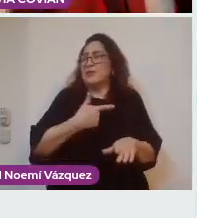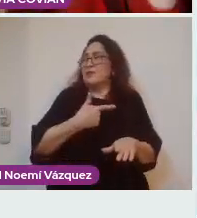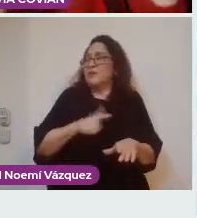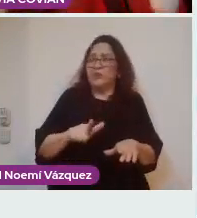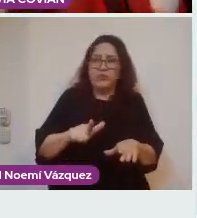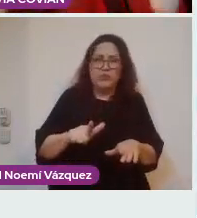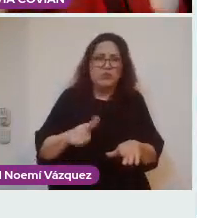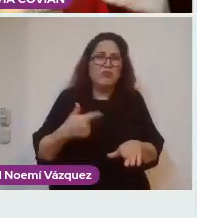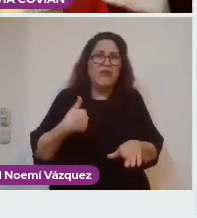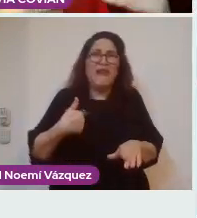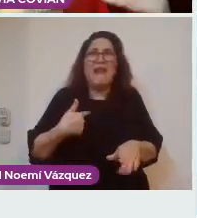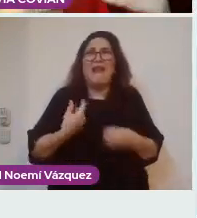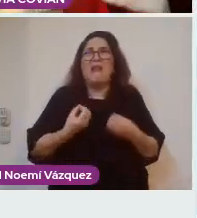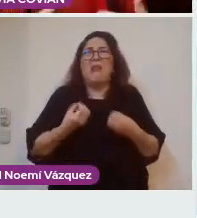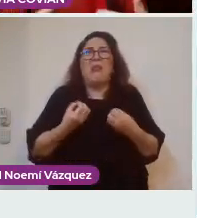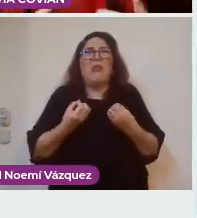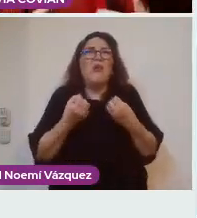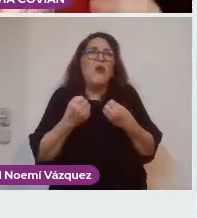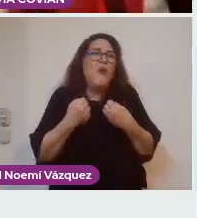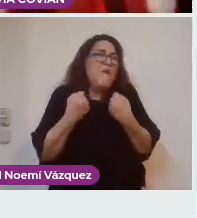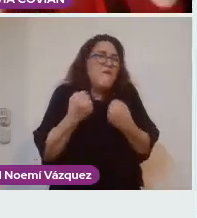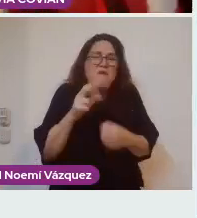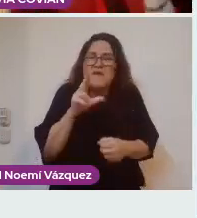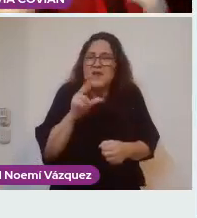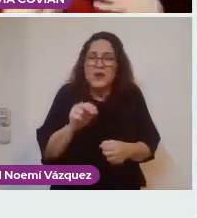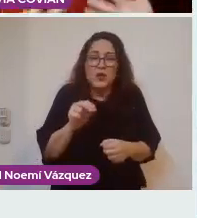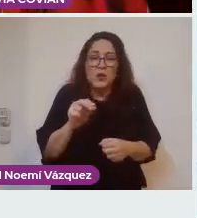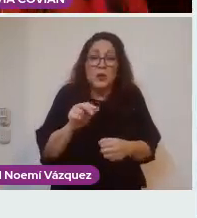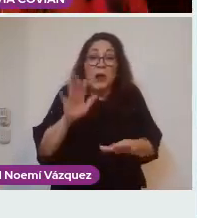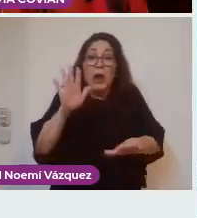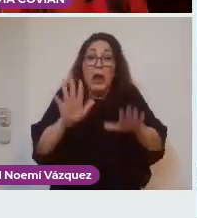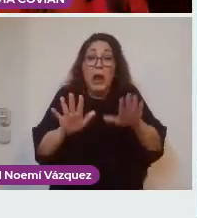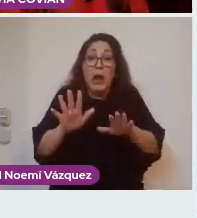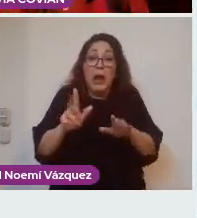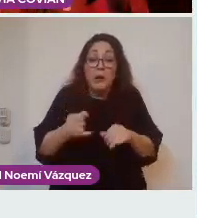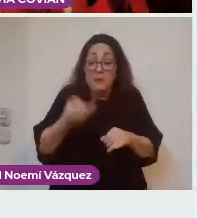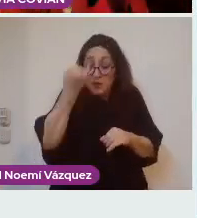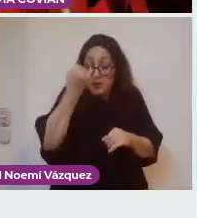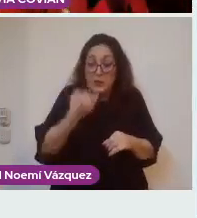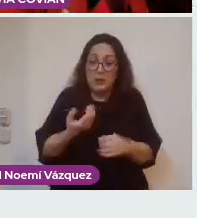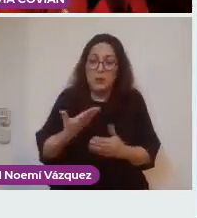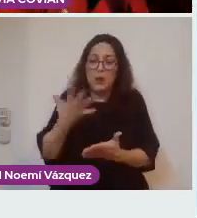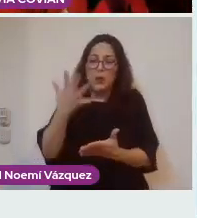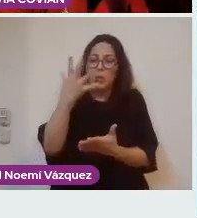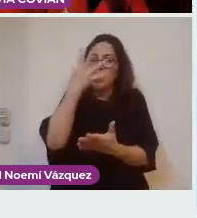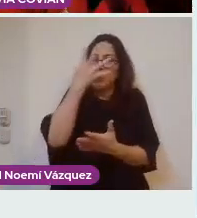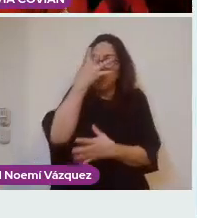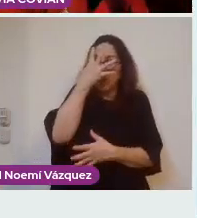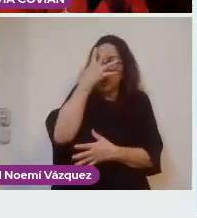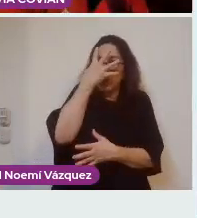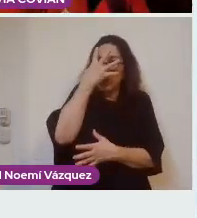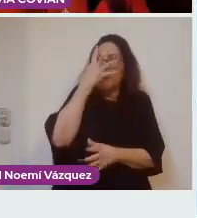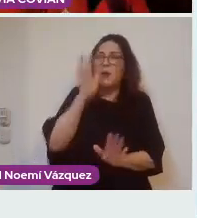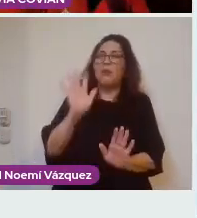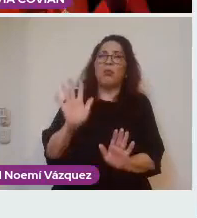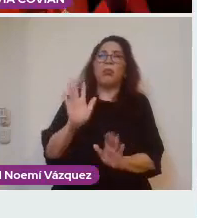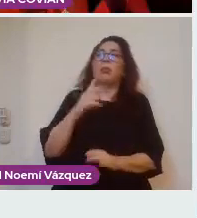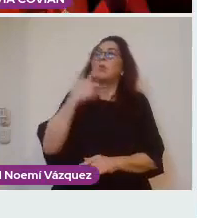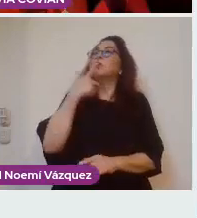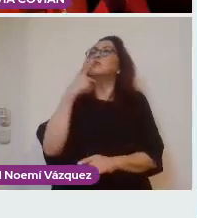servilleta. Estos son los tipos de estrategias como para que no se den cuenta los demás. Y ahí está, desde